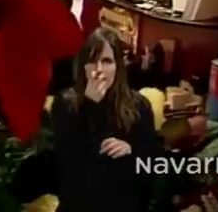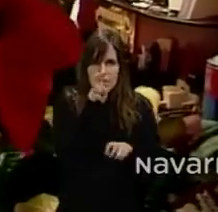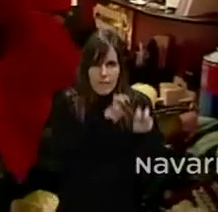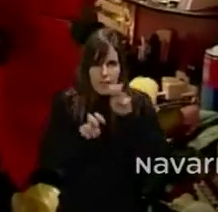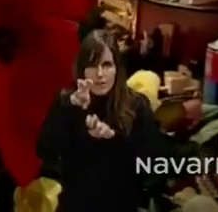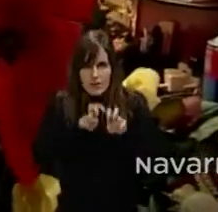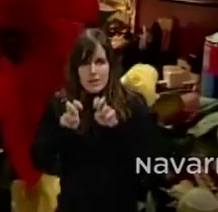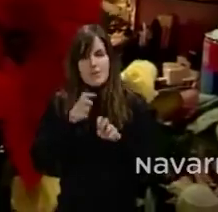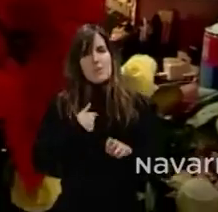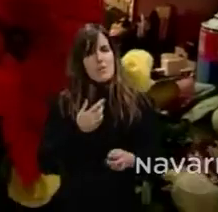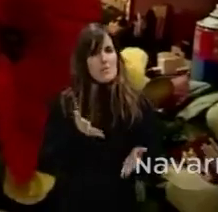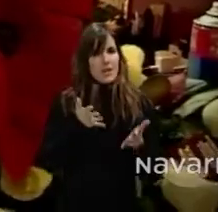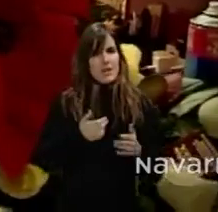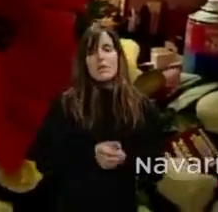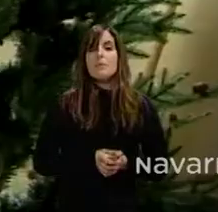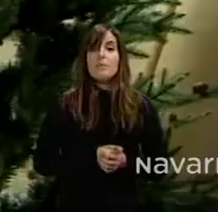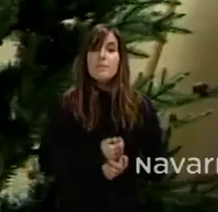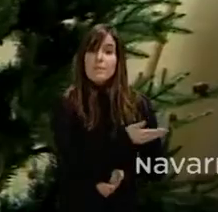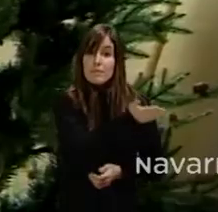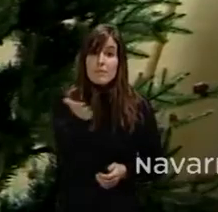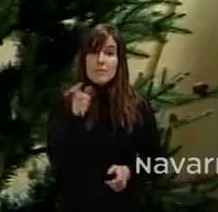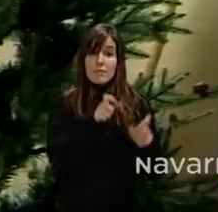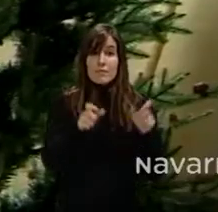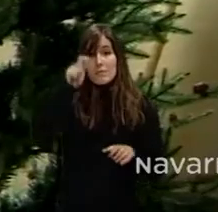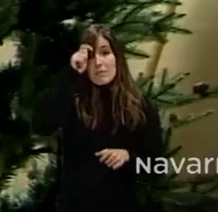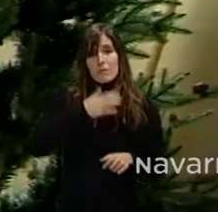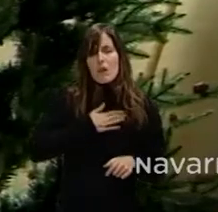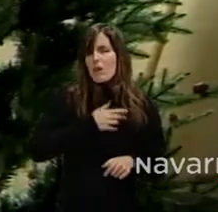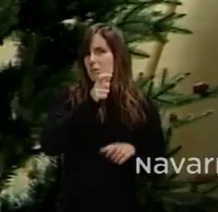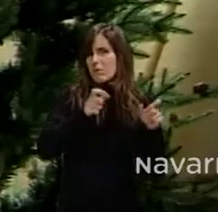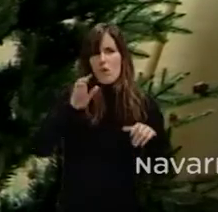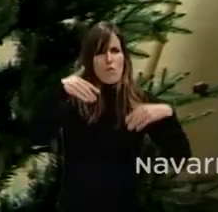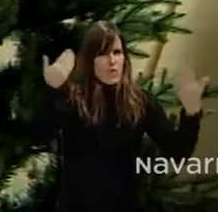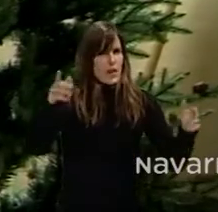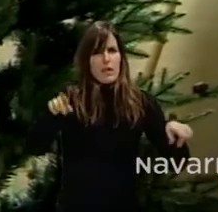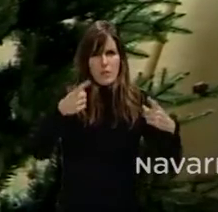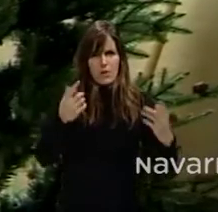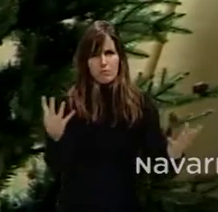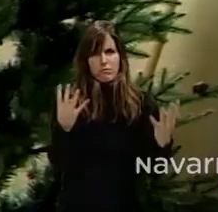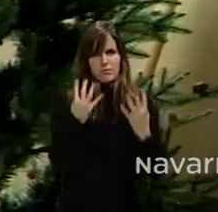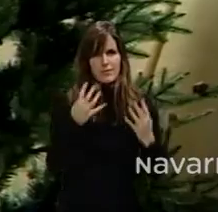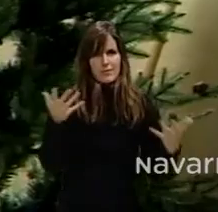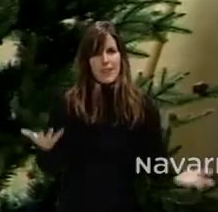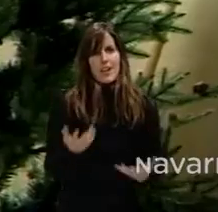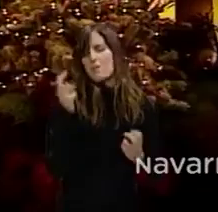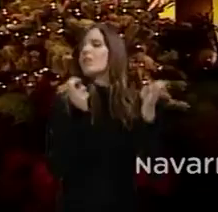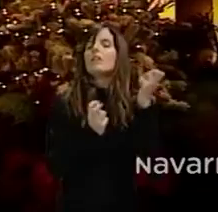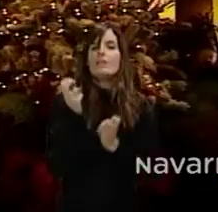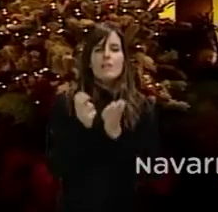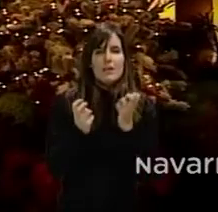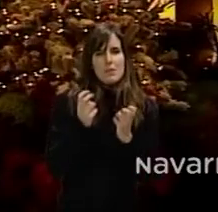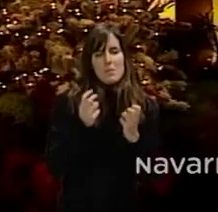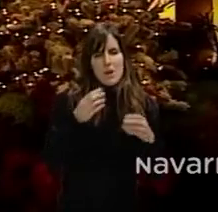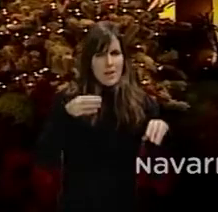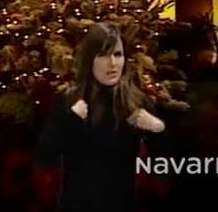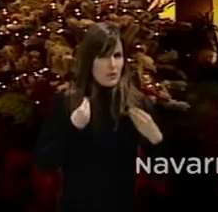eso me gusta pues invito a todos los de Pamplona y a todos los que no son de Pamplona que vengan aquí que vengan a